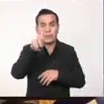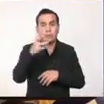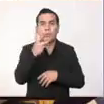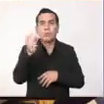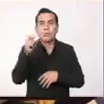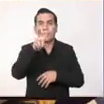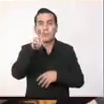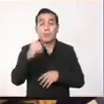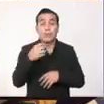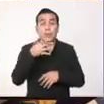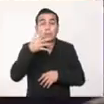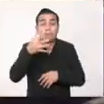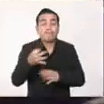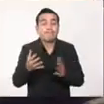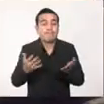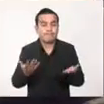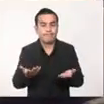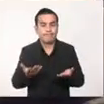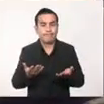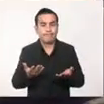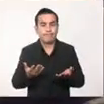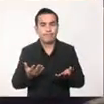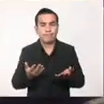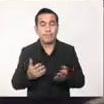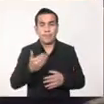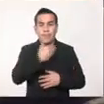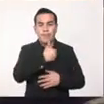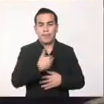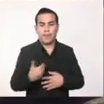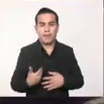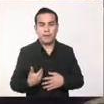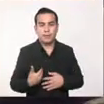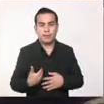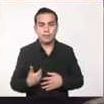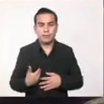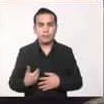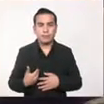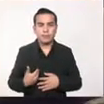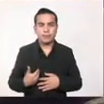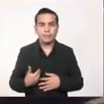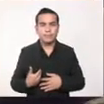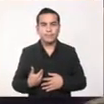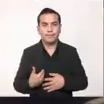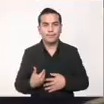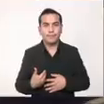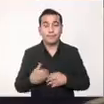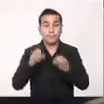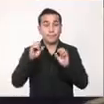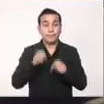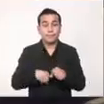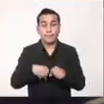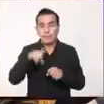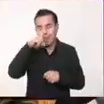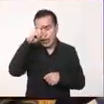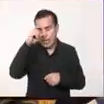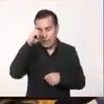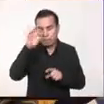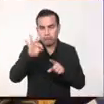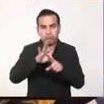20. Pero que dice que cuando el presidente no podrá hacer sus funciones,